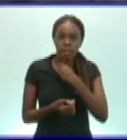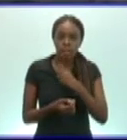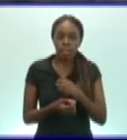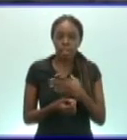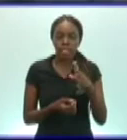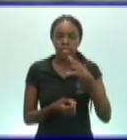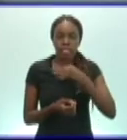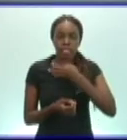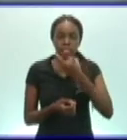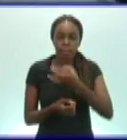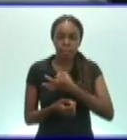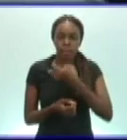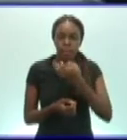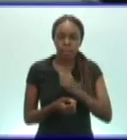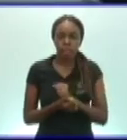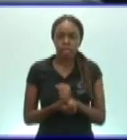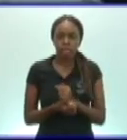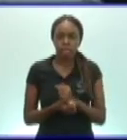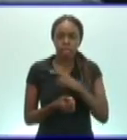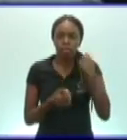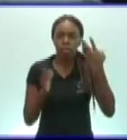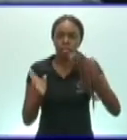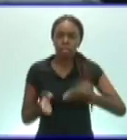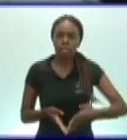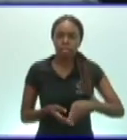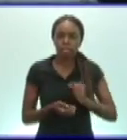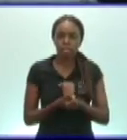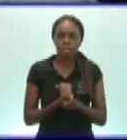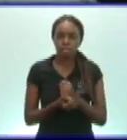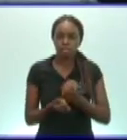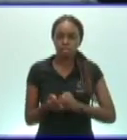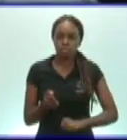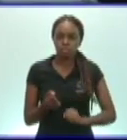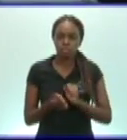sus convicciones. Él tenía por Oscarito un